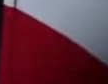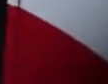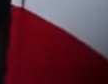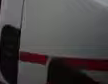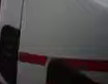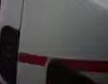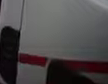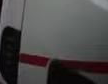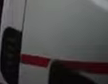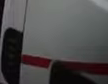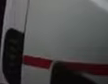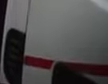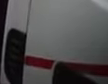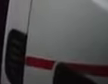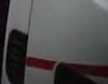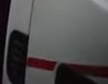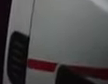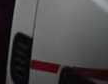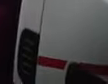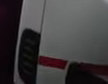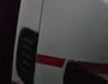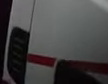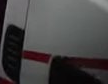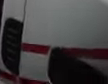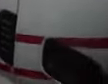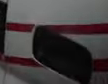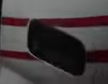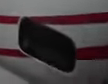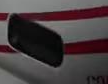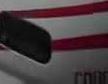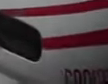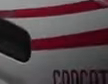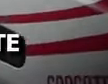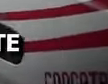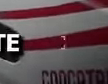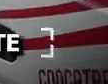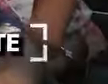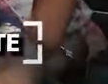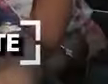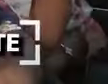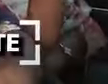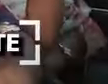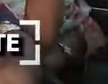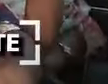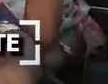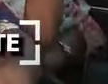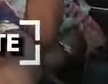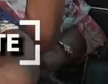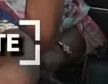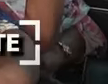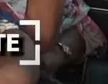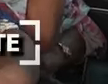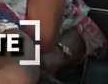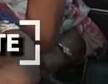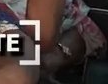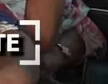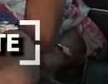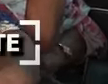albergues temporales a familiares de los pacientes. Durante el año 2022 se generaron autorizaciones de transporte a